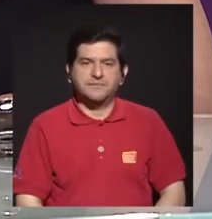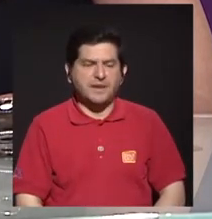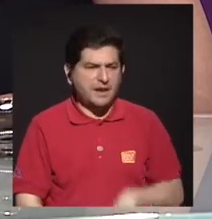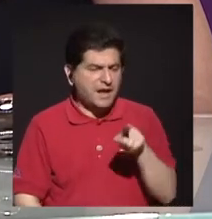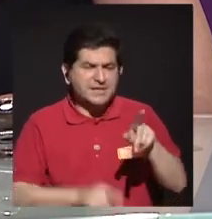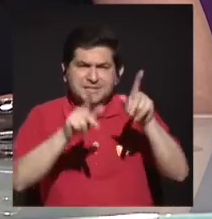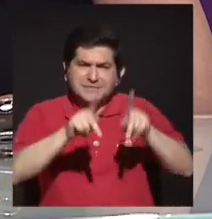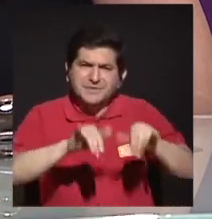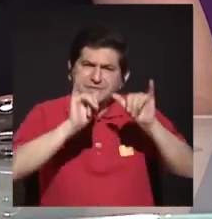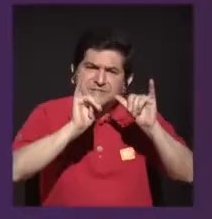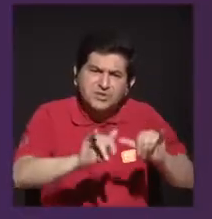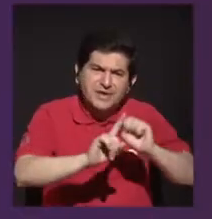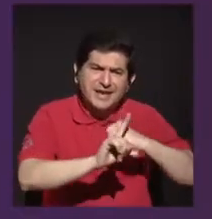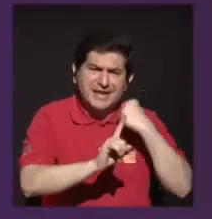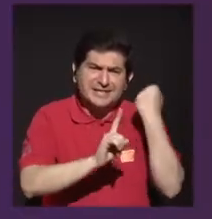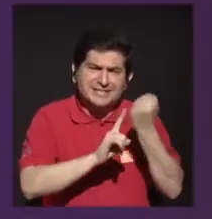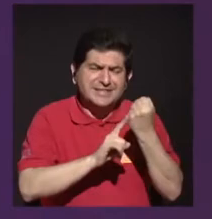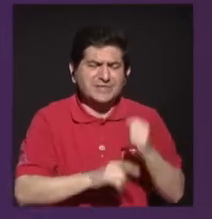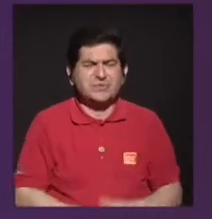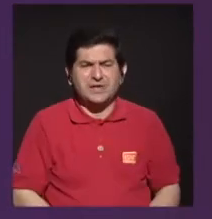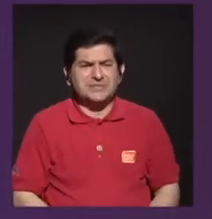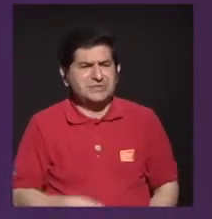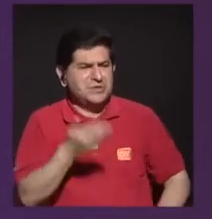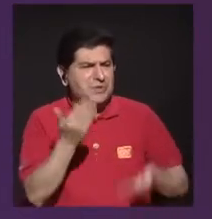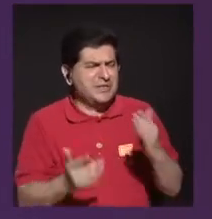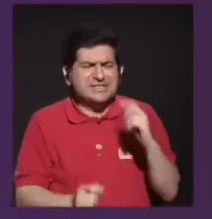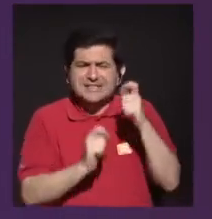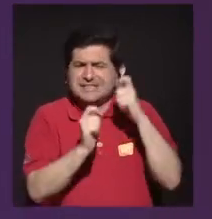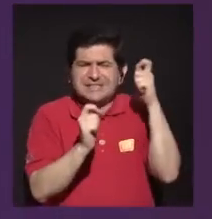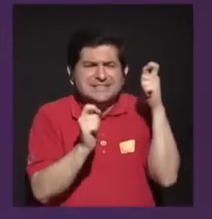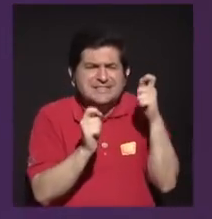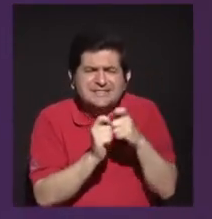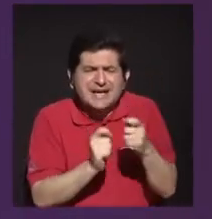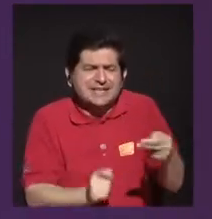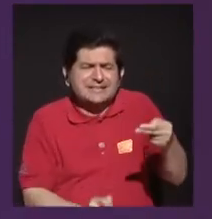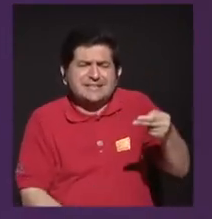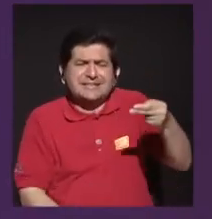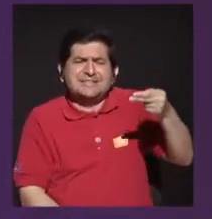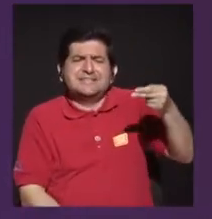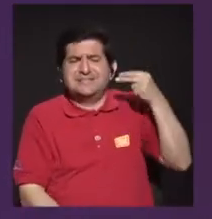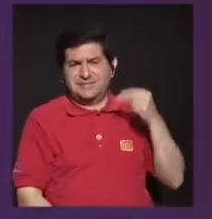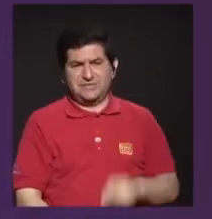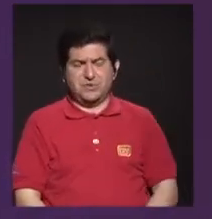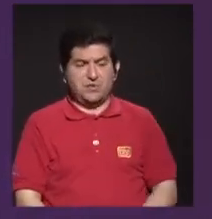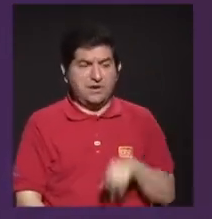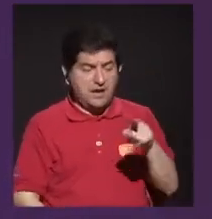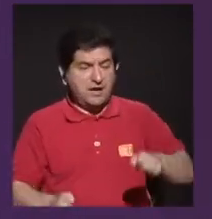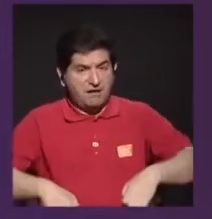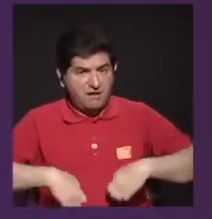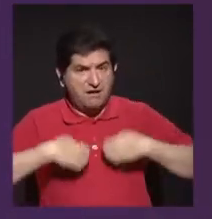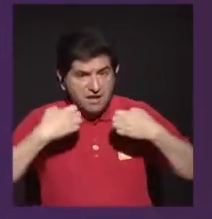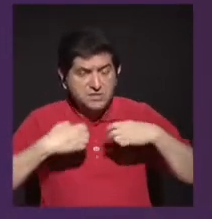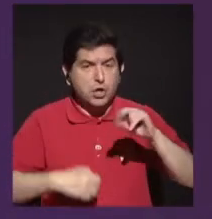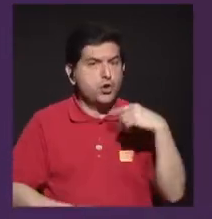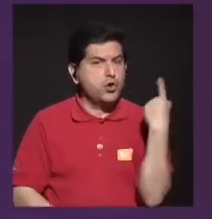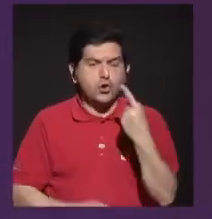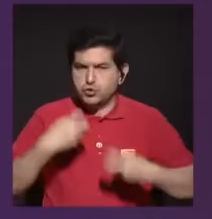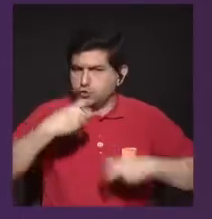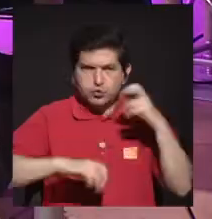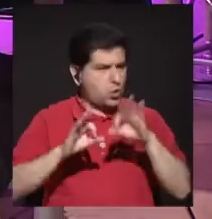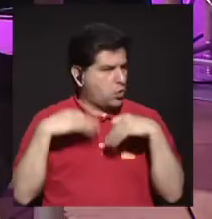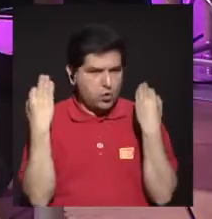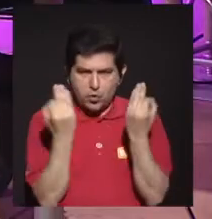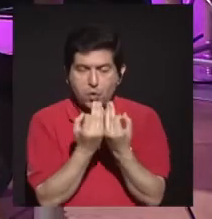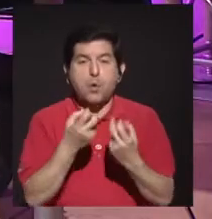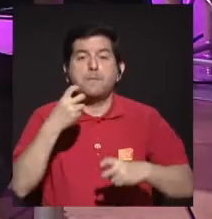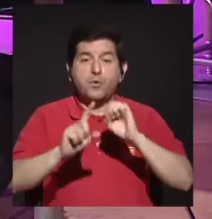están ahí por circunstancias estructurales muy específicas, que tienen una historia en donde ha existido ya no solamente problemas familiares,